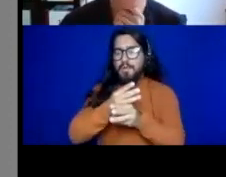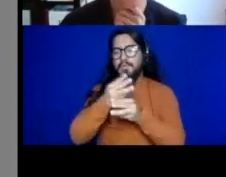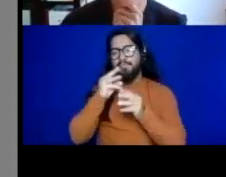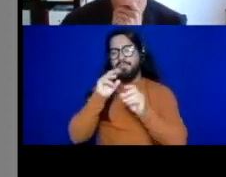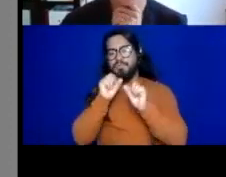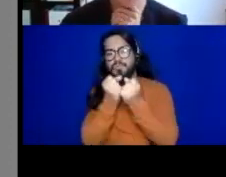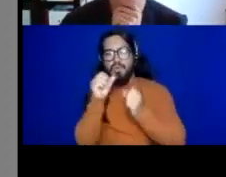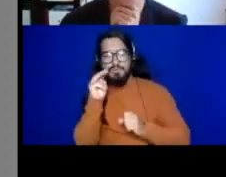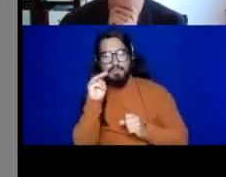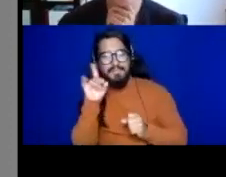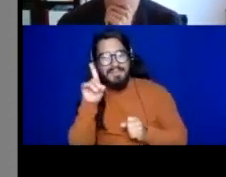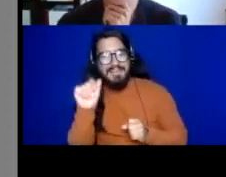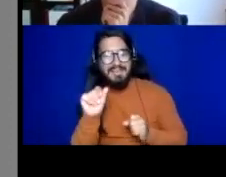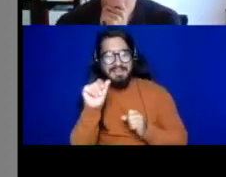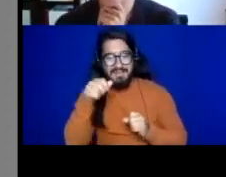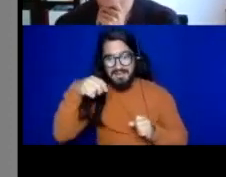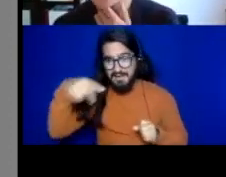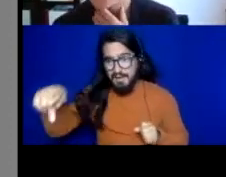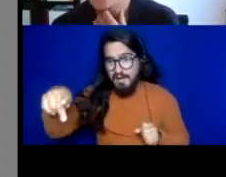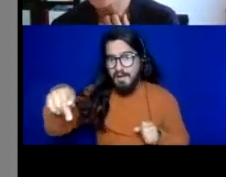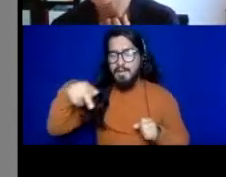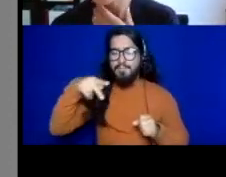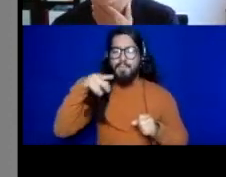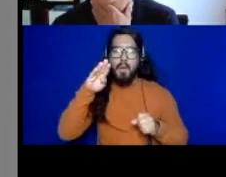con las personas externamente, con correo electrónico,